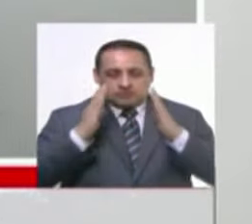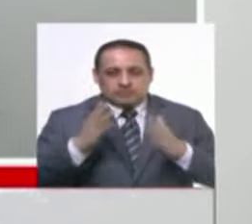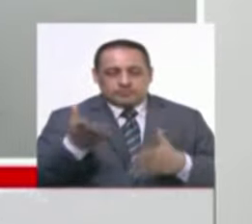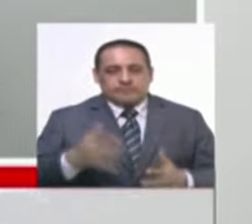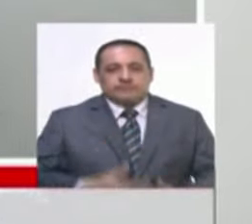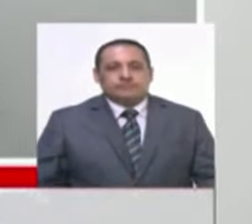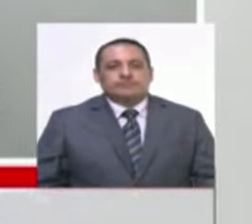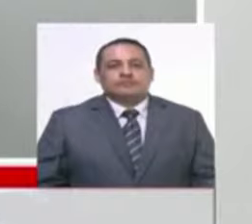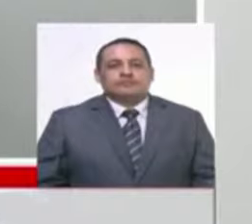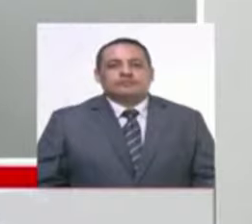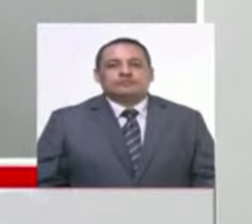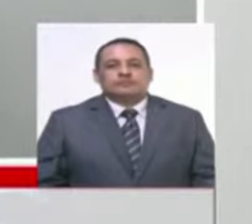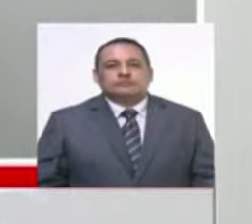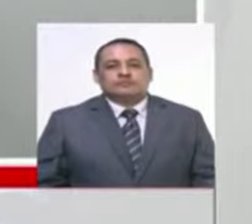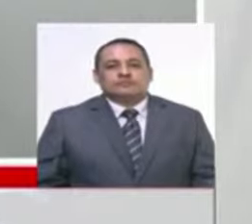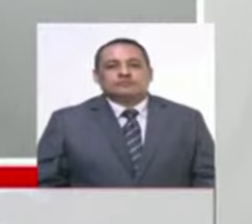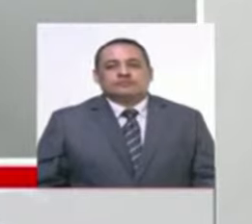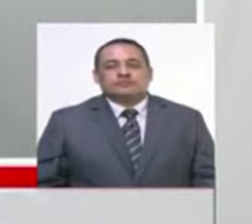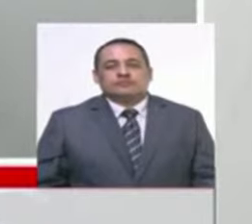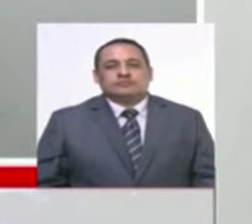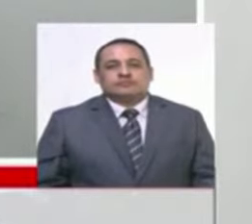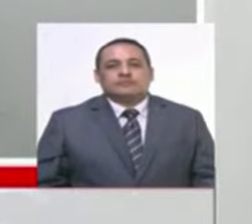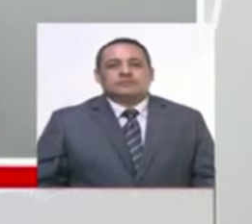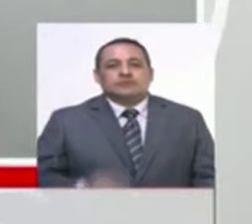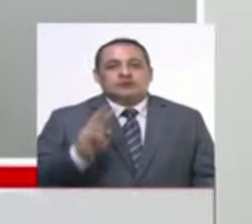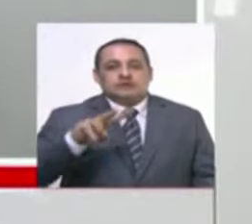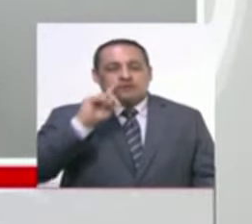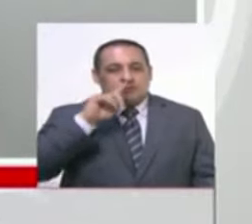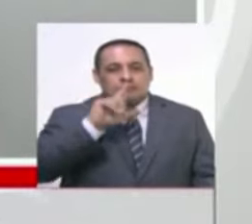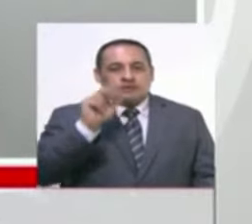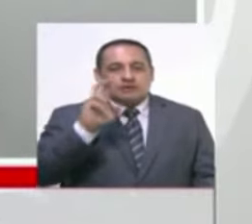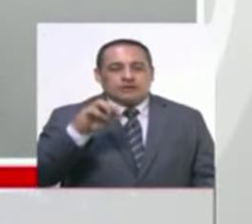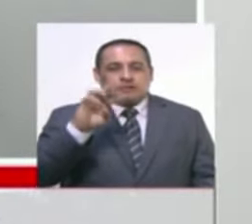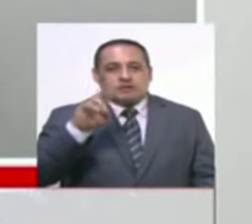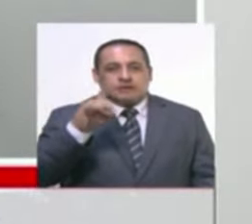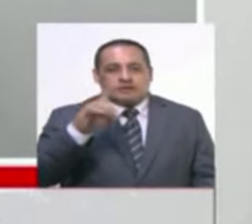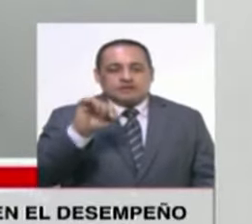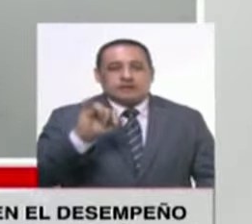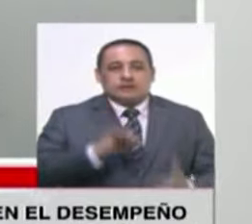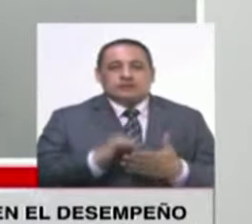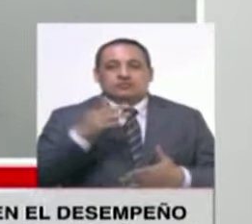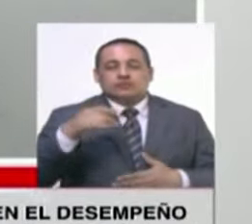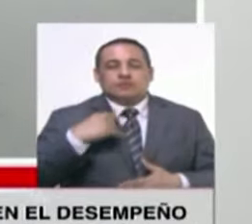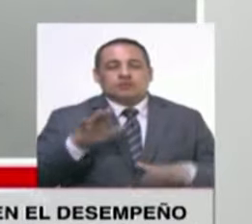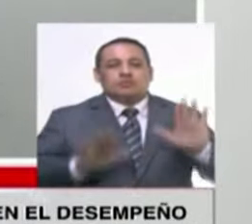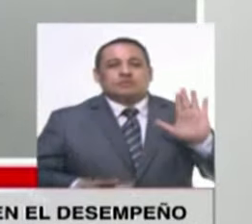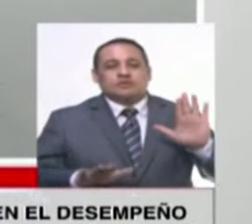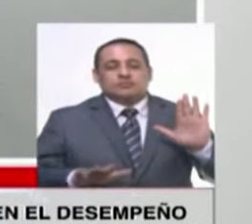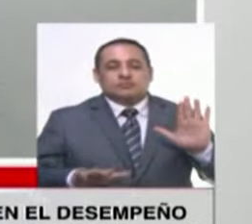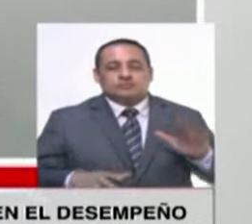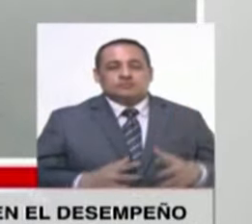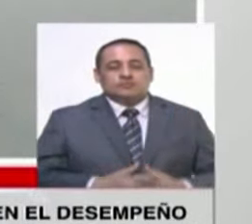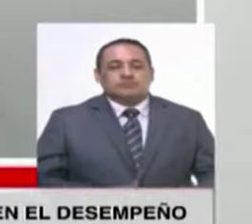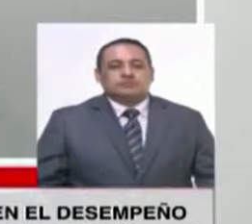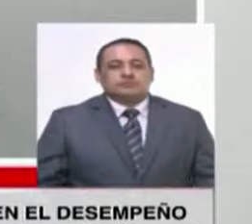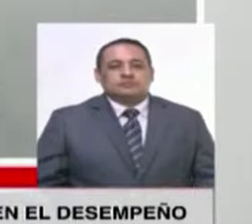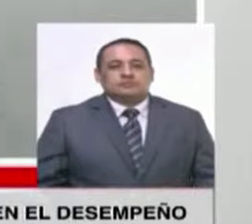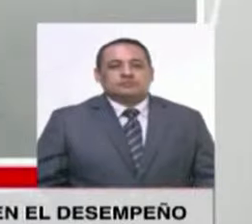Rodríguez. Señor Villaverde, le recuerdo que usted está bajo juramento y